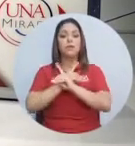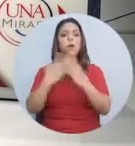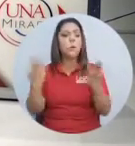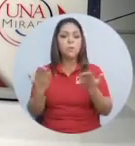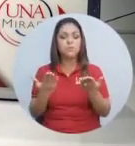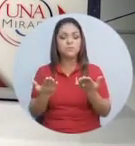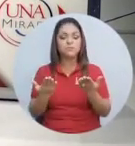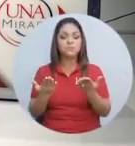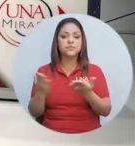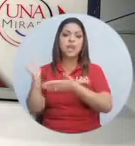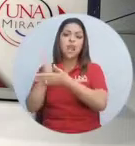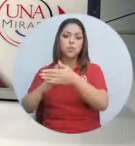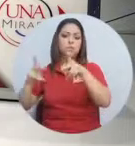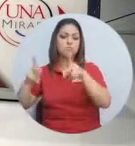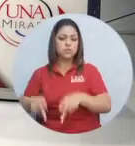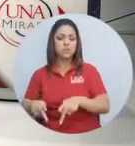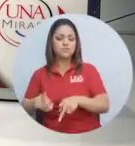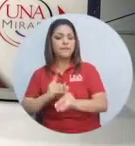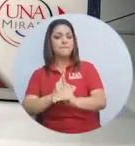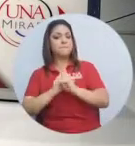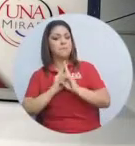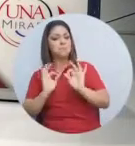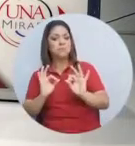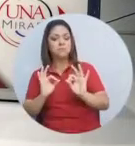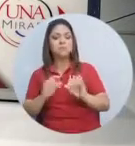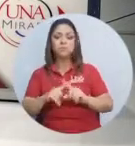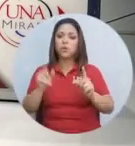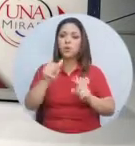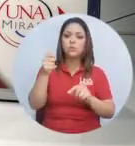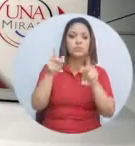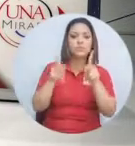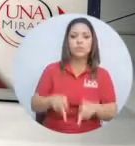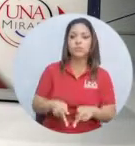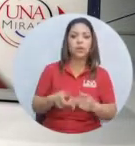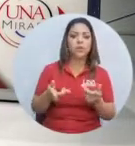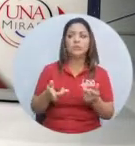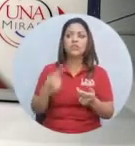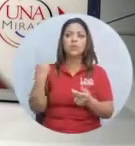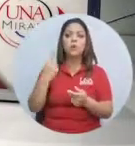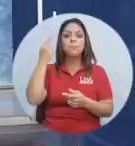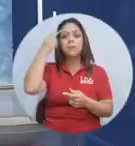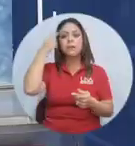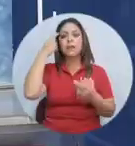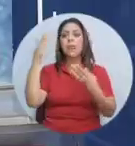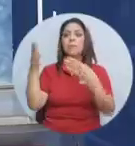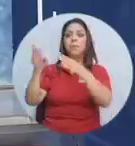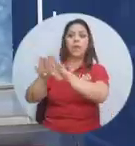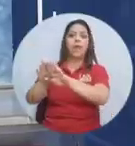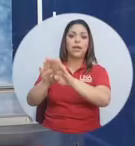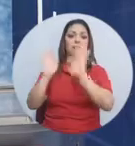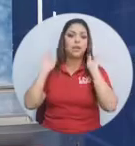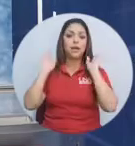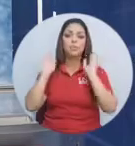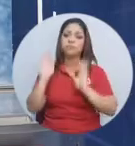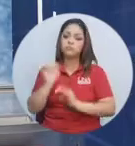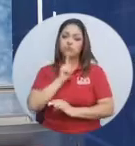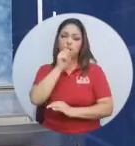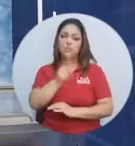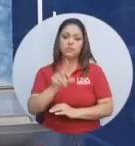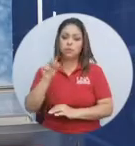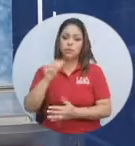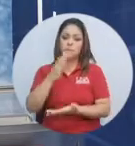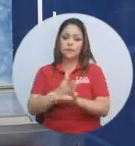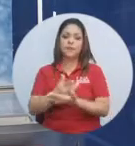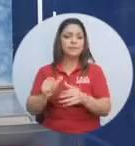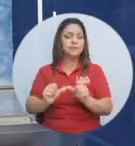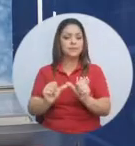defenderse, para actuar? Hay gente para la que eso es más fácil, pero hay otras personas que simplemente creen que con bloquearlo ya, y no va a pasar. No, la realidad es que no va a